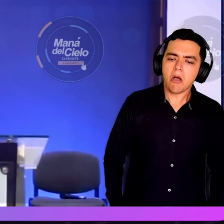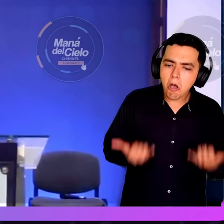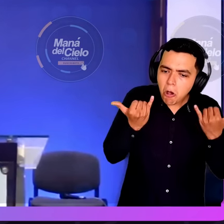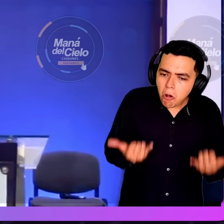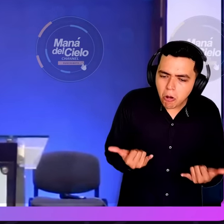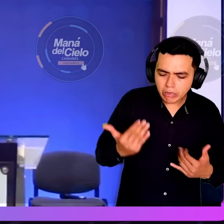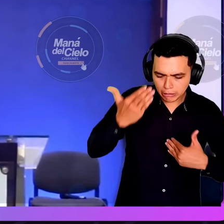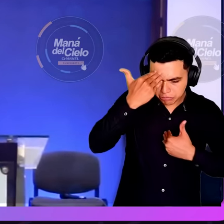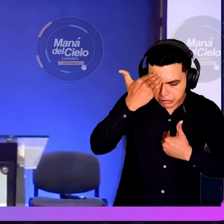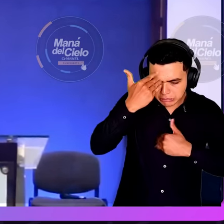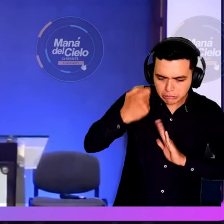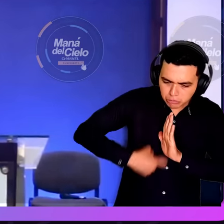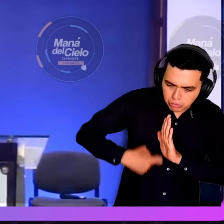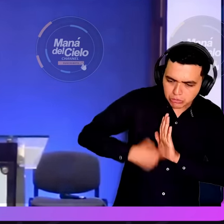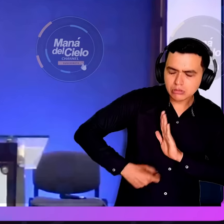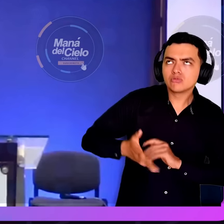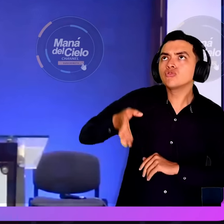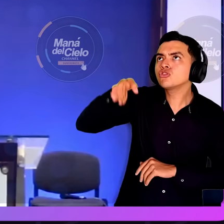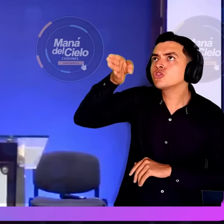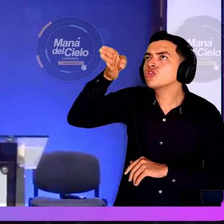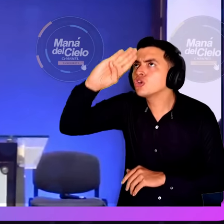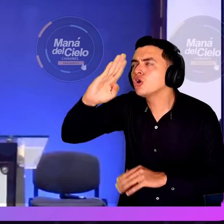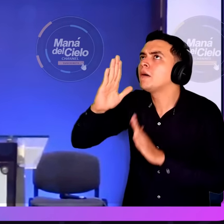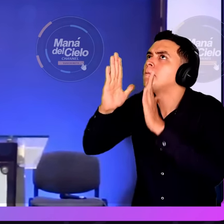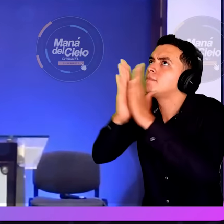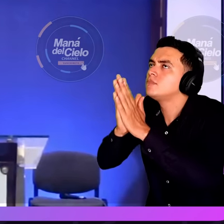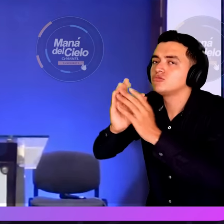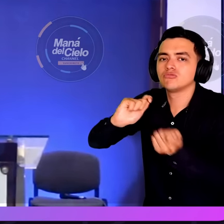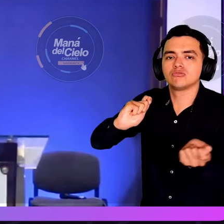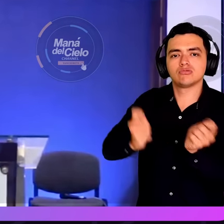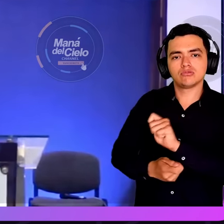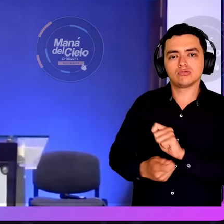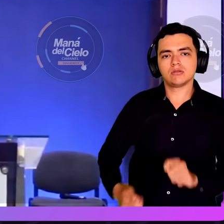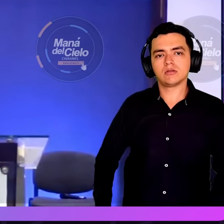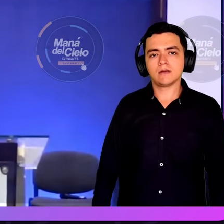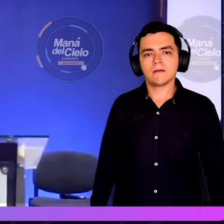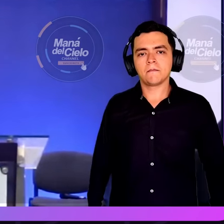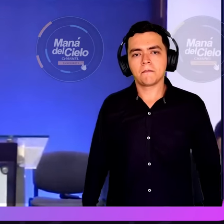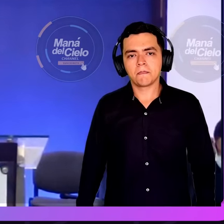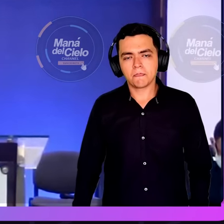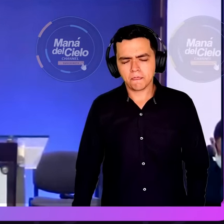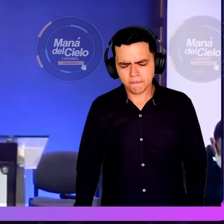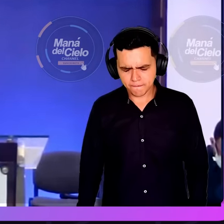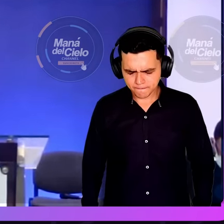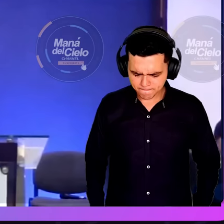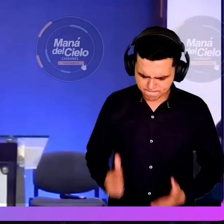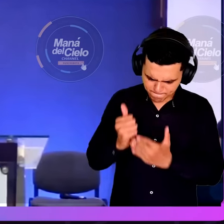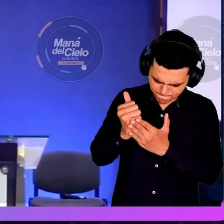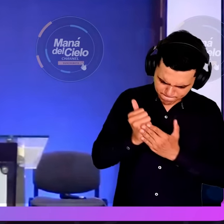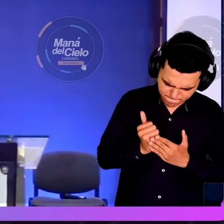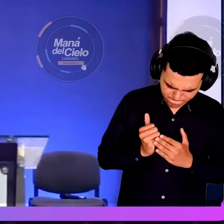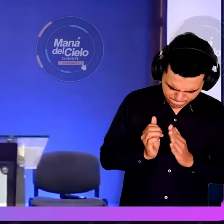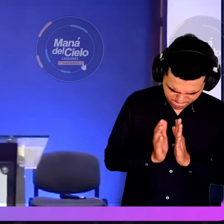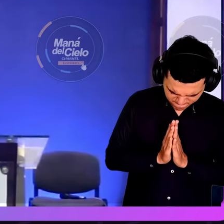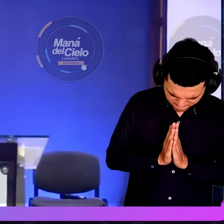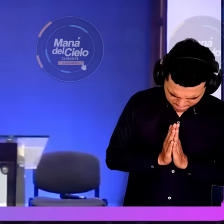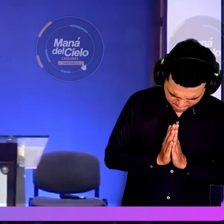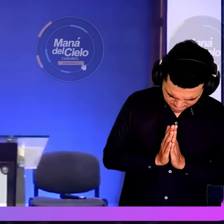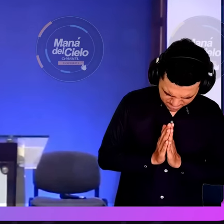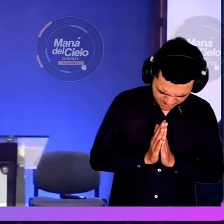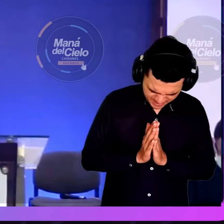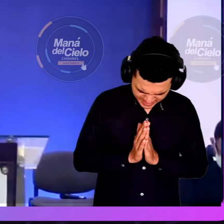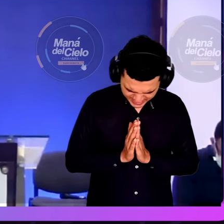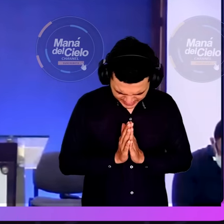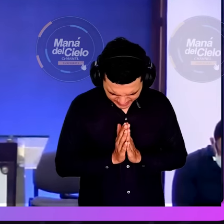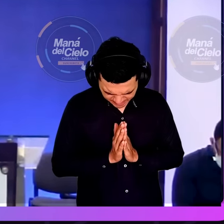que no vale, no es el tiempo de vivir enredados en lo mismo. Ay, ¿cuándo vamos a cambiar? Es cierto, todos hemos fallado, todos nos hemos equivocado en algo.